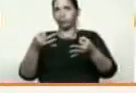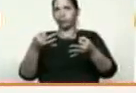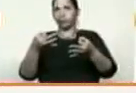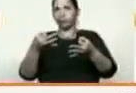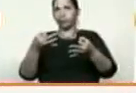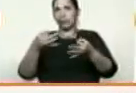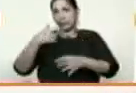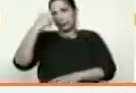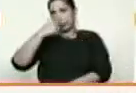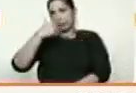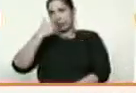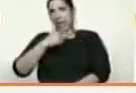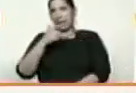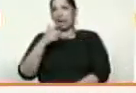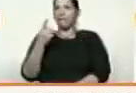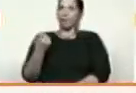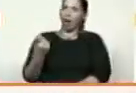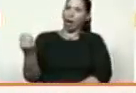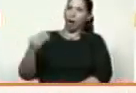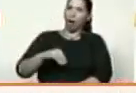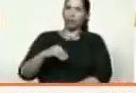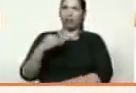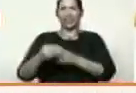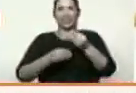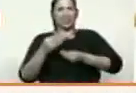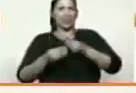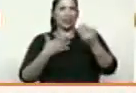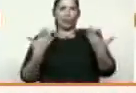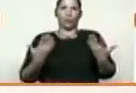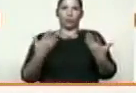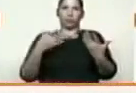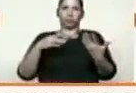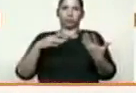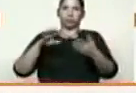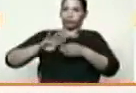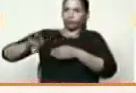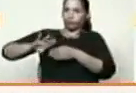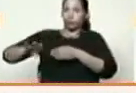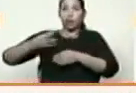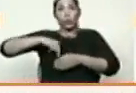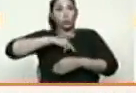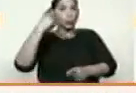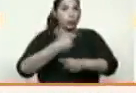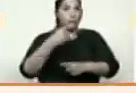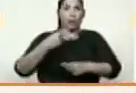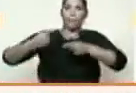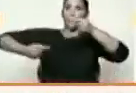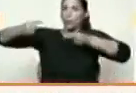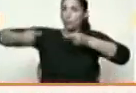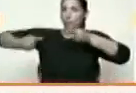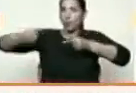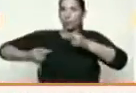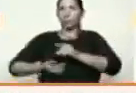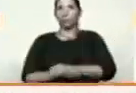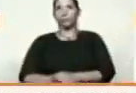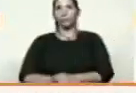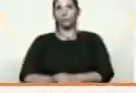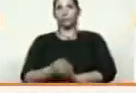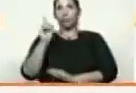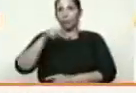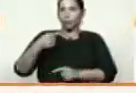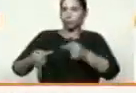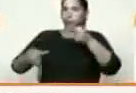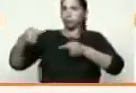nosotros dijéramos que en el mes de agosto eso está listo. Nosotros tenemos que debatir y además debatir con